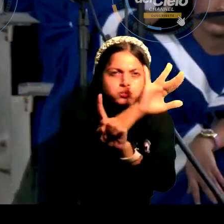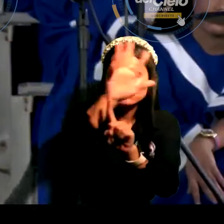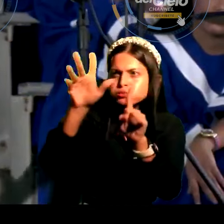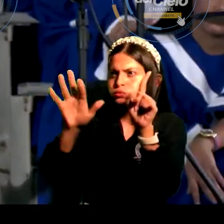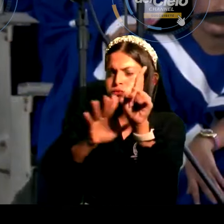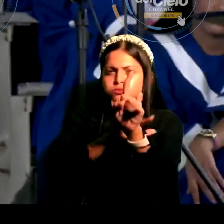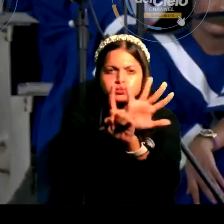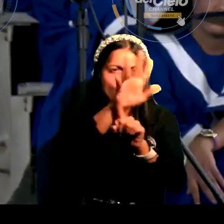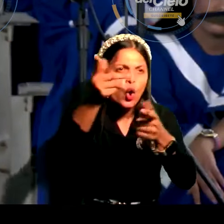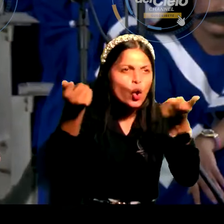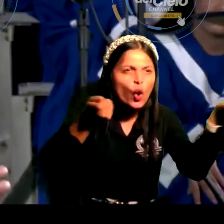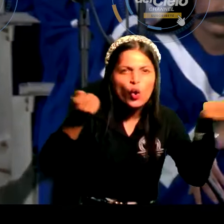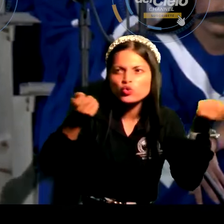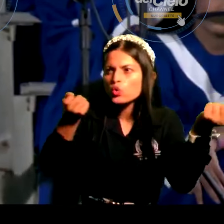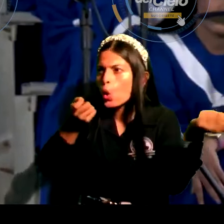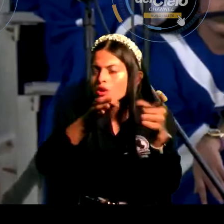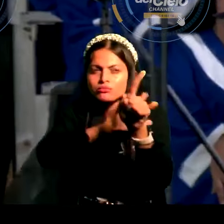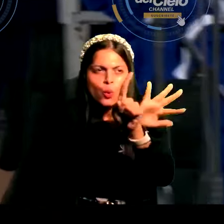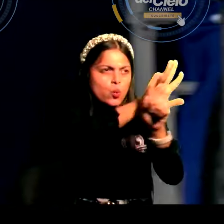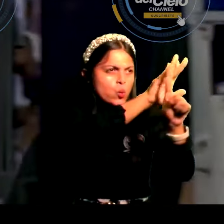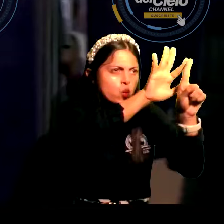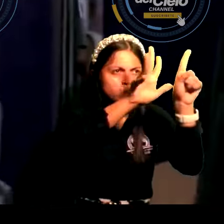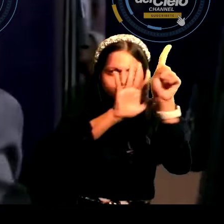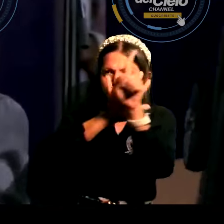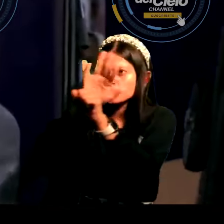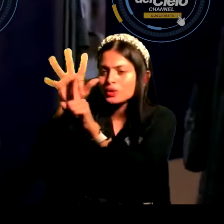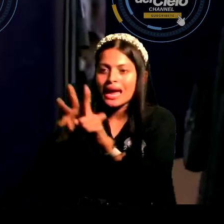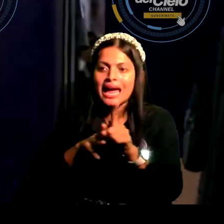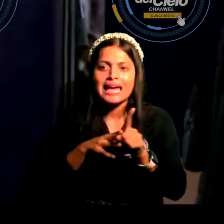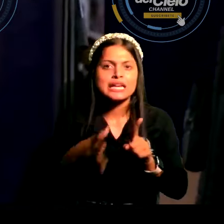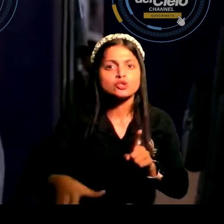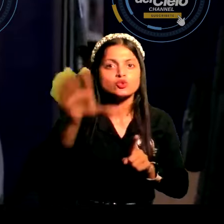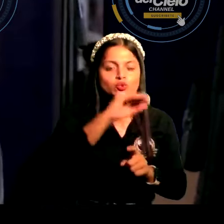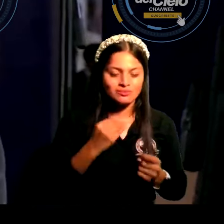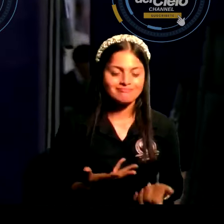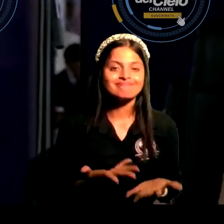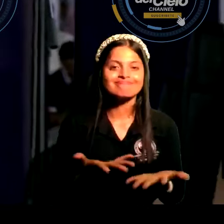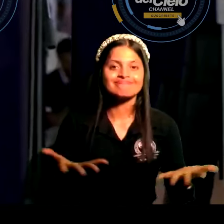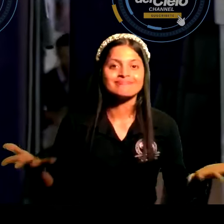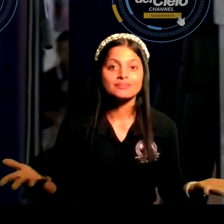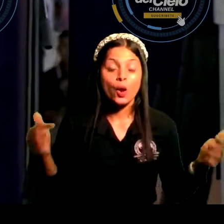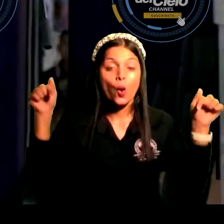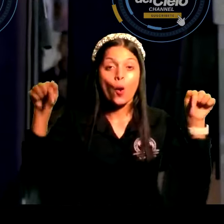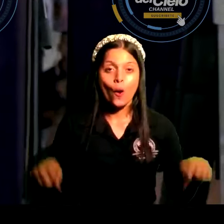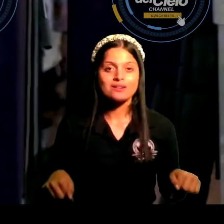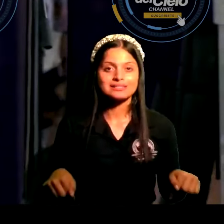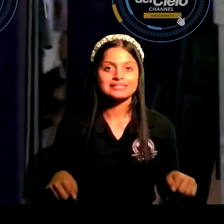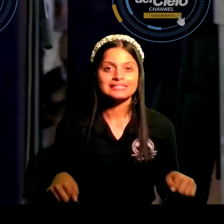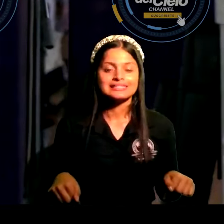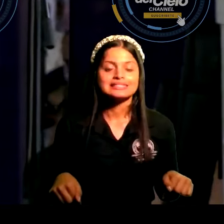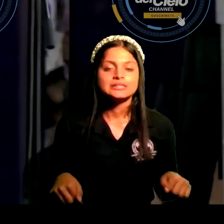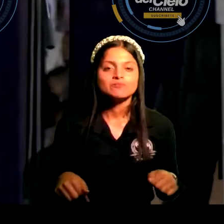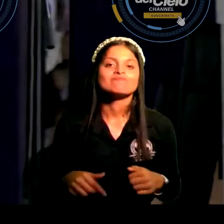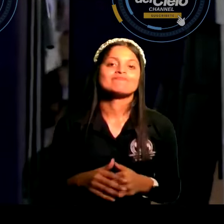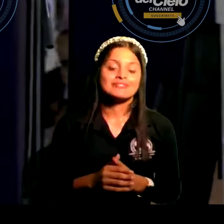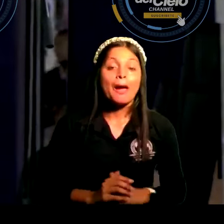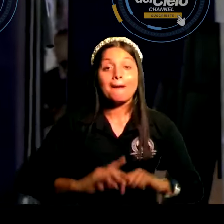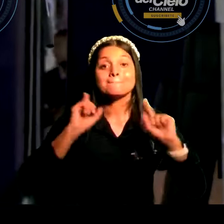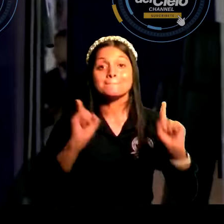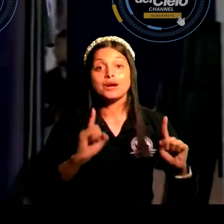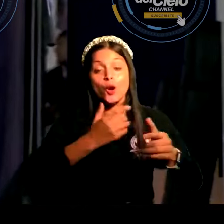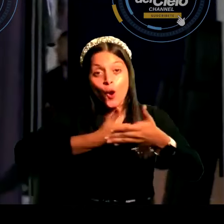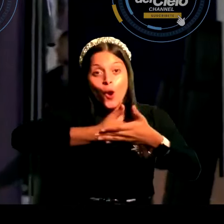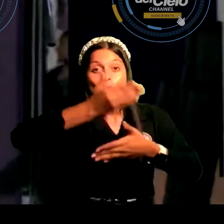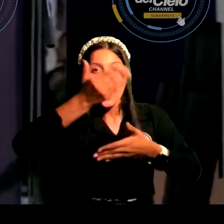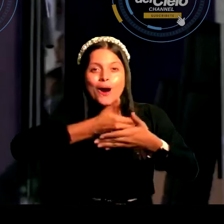control y poder hacer seguimiento a muchas cosas? Hoy, apenas ahora, pero desde el comienzo